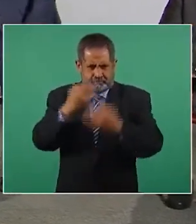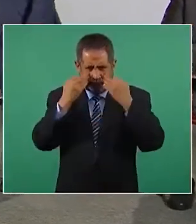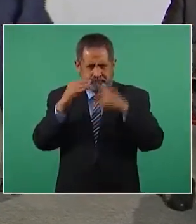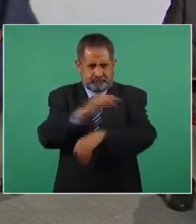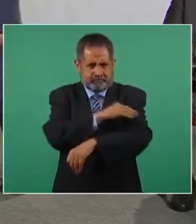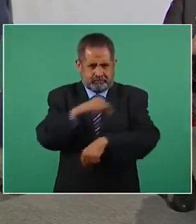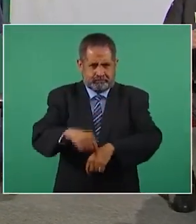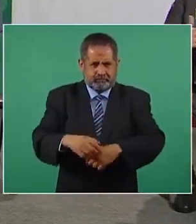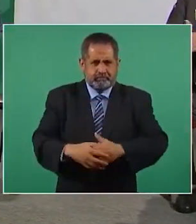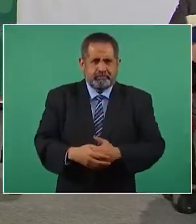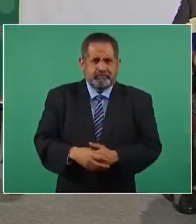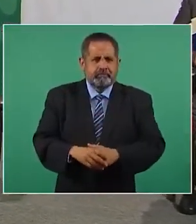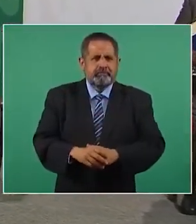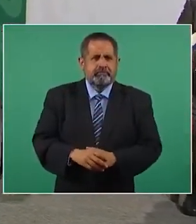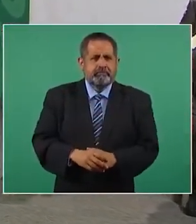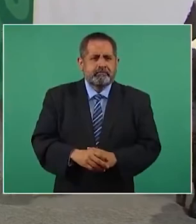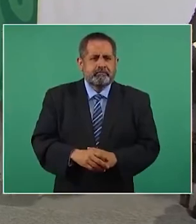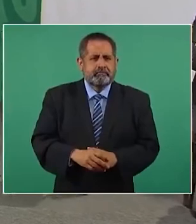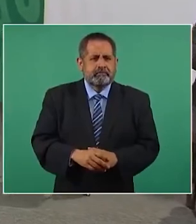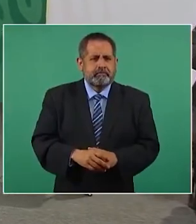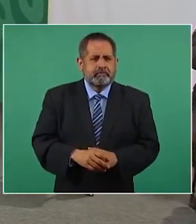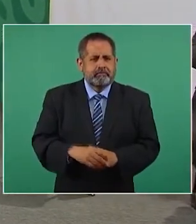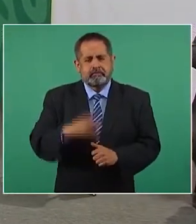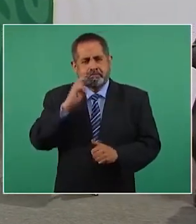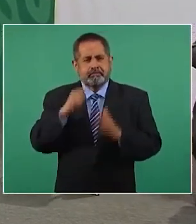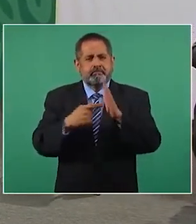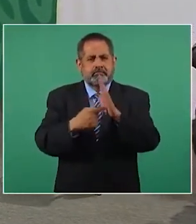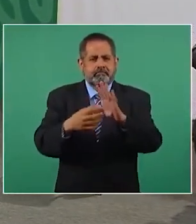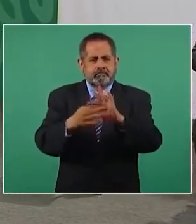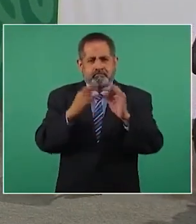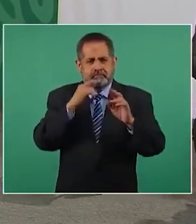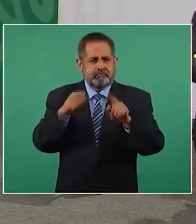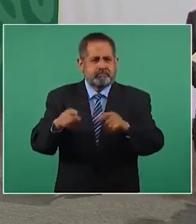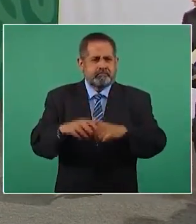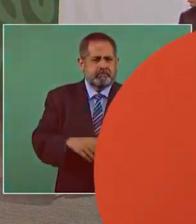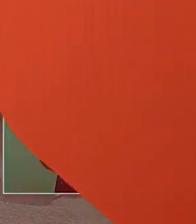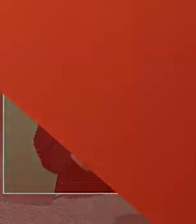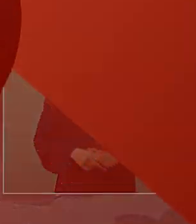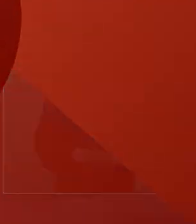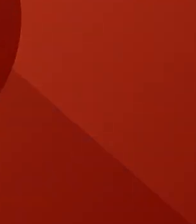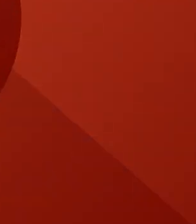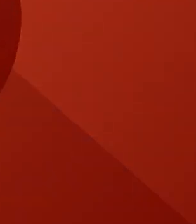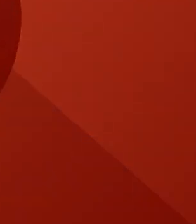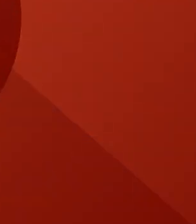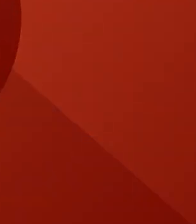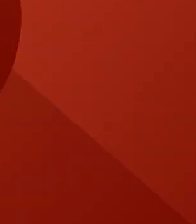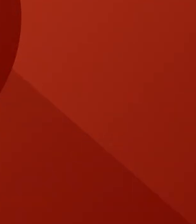Porque qué mejor ejemplo, si hay forma.